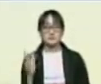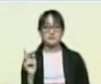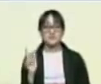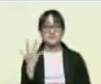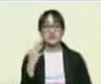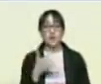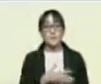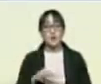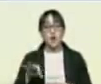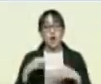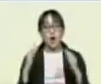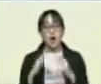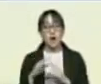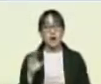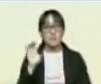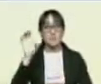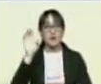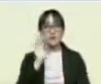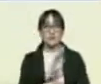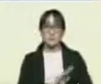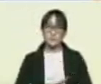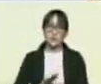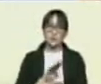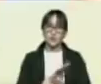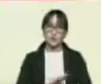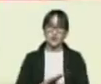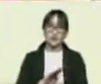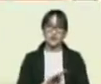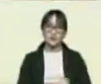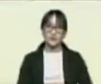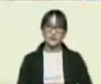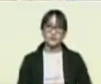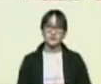5 millones de hogares de la patria protegidos.